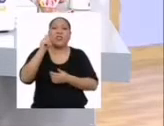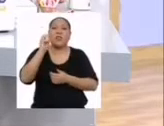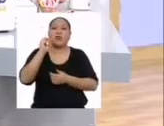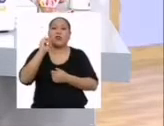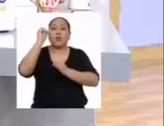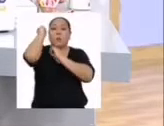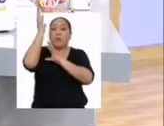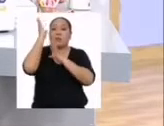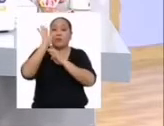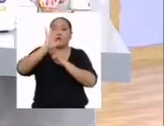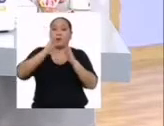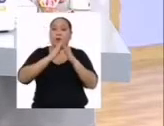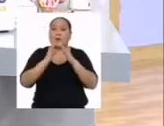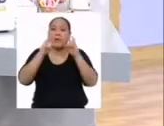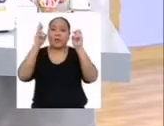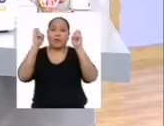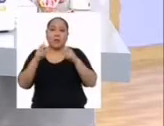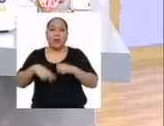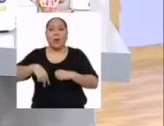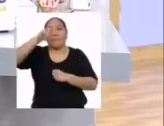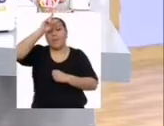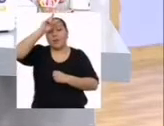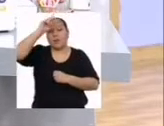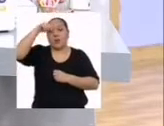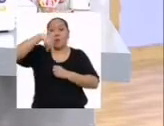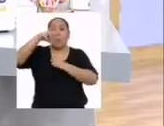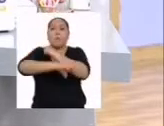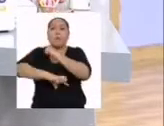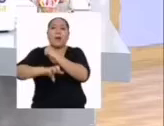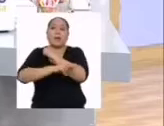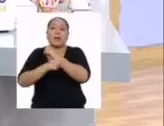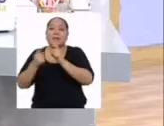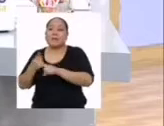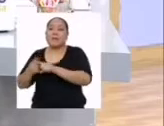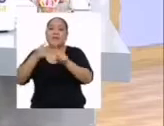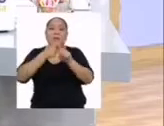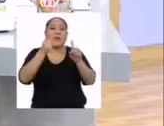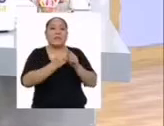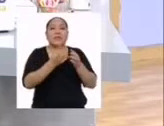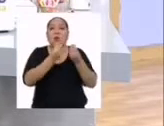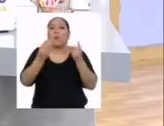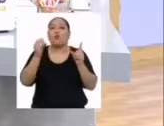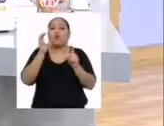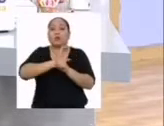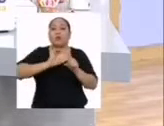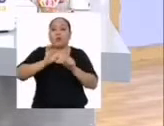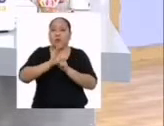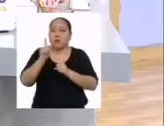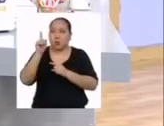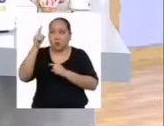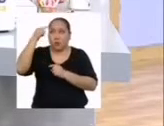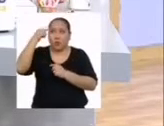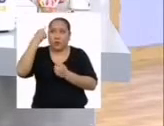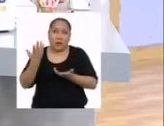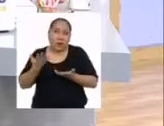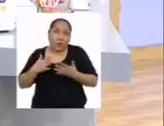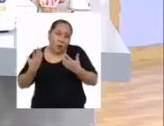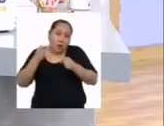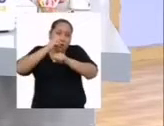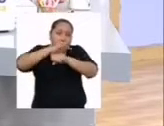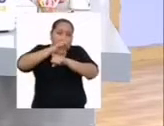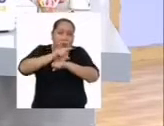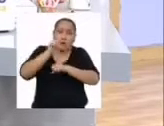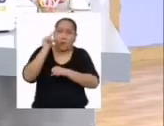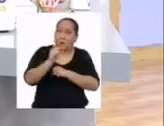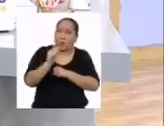casa. El tema es el Perú como un país diverso y multicultural. ¿Cree que podrías asesorarlos un poco